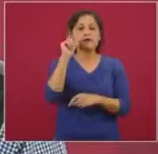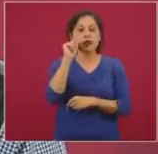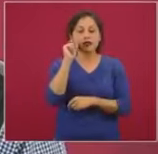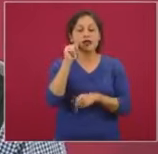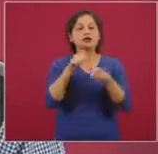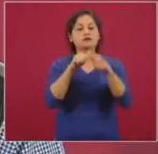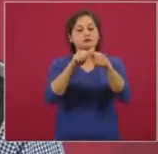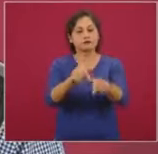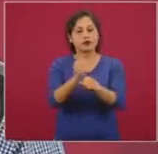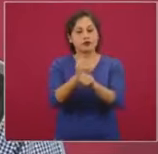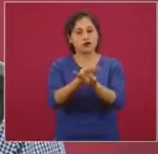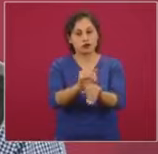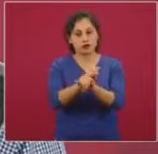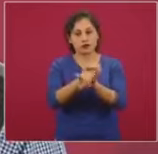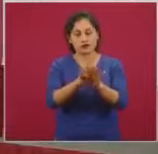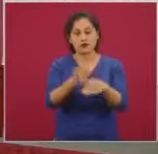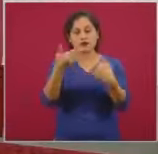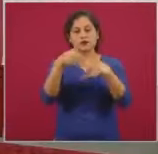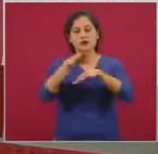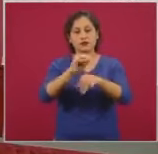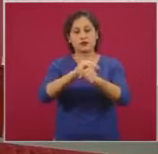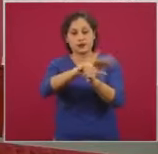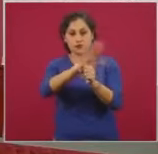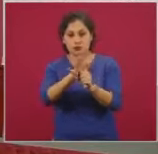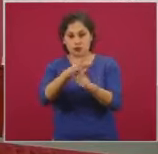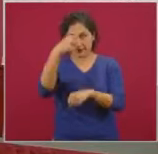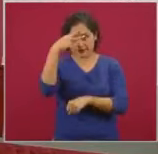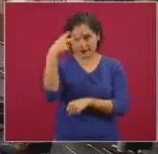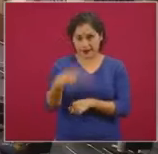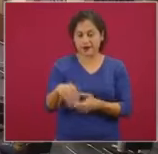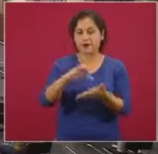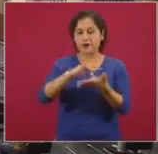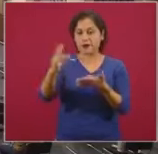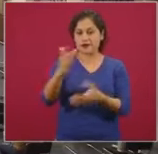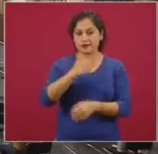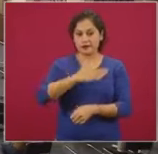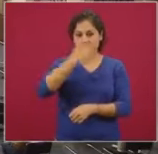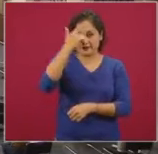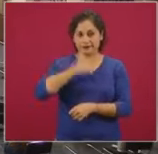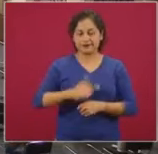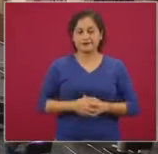informando y actualizando en relación a la epidemia de COVID en México. Muchas gracias. Buenas noches.